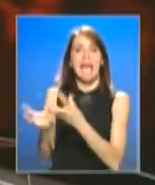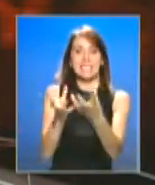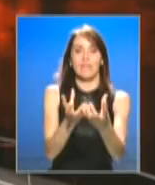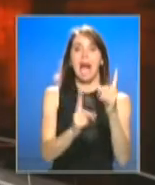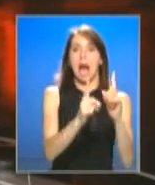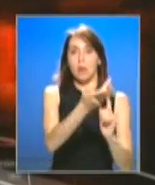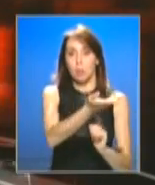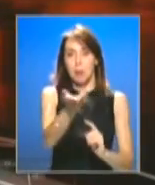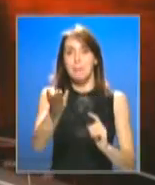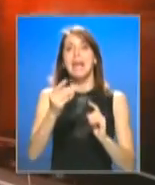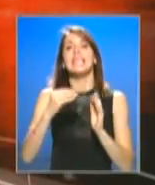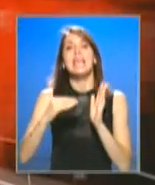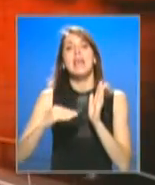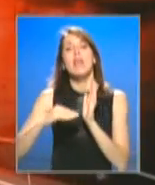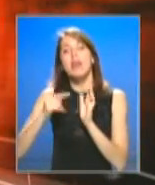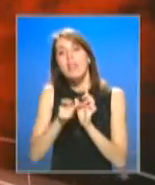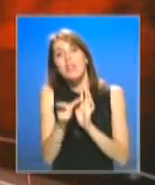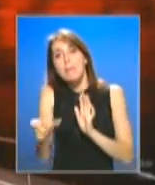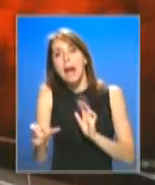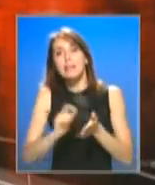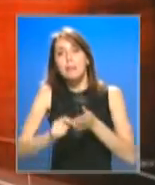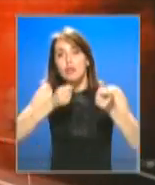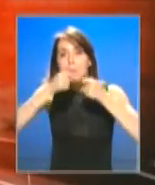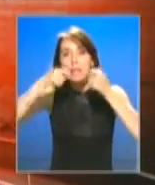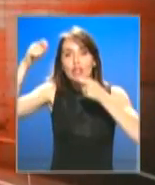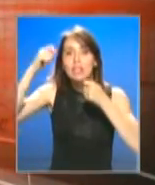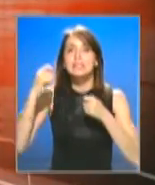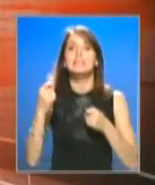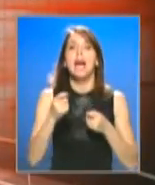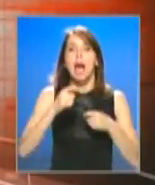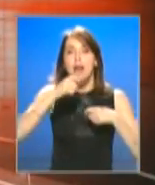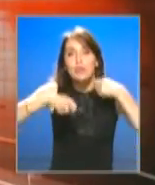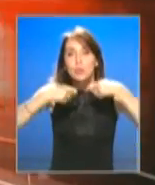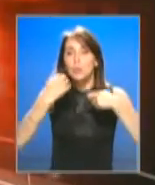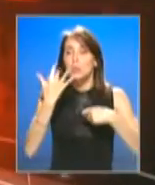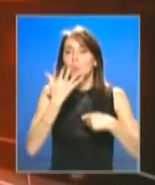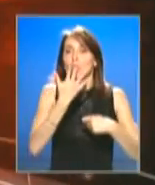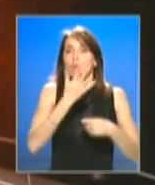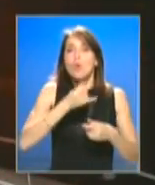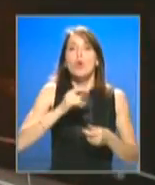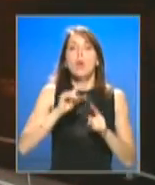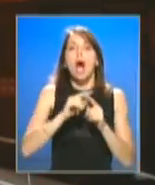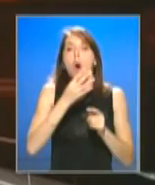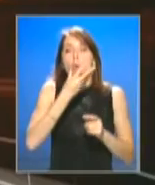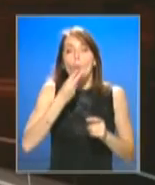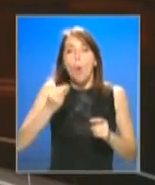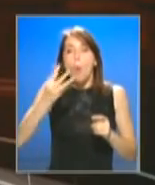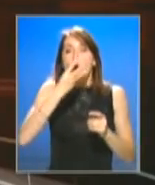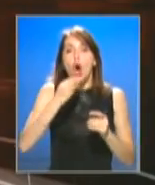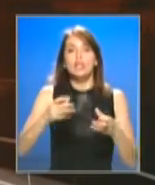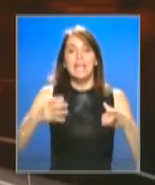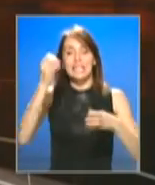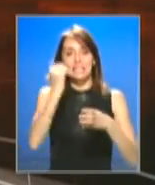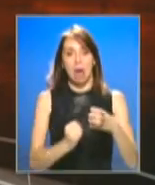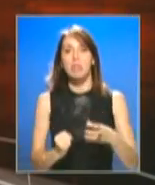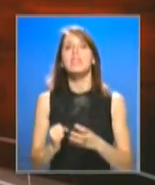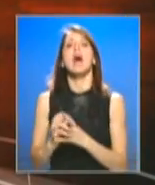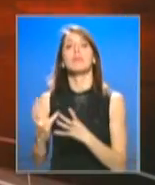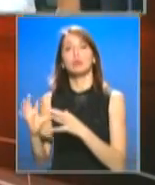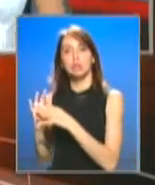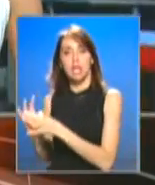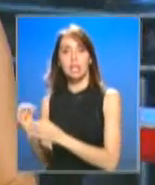todo nuestro departamento de prensa pueda disfrutar de estas jugosas sandías, Mónica. Bien, Avelino, muchas